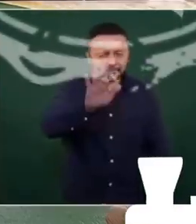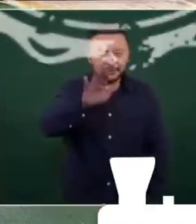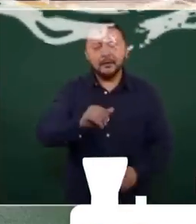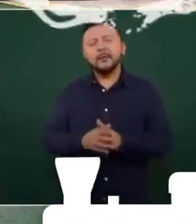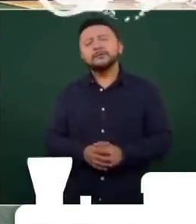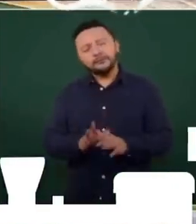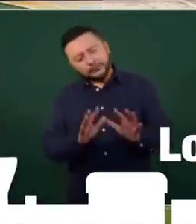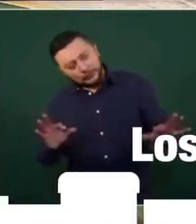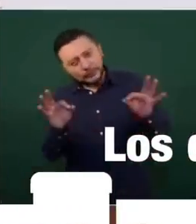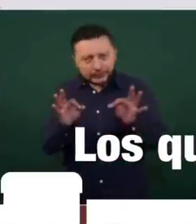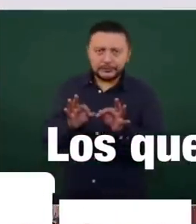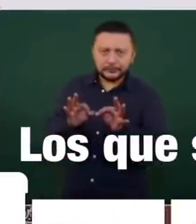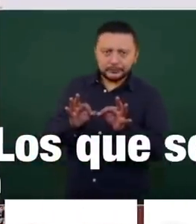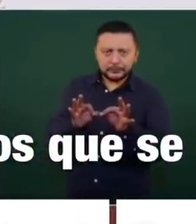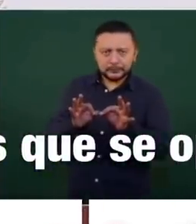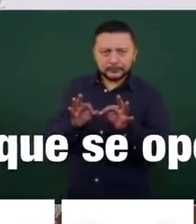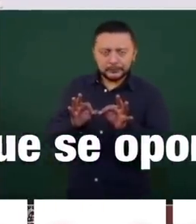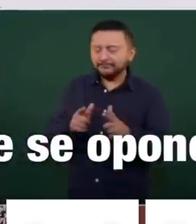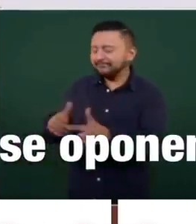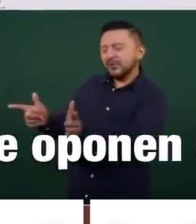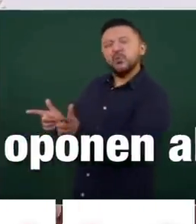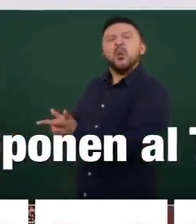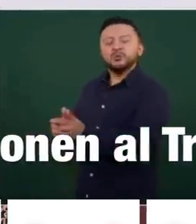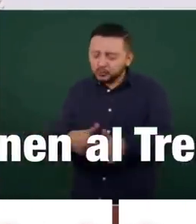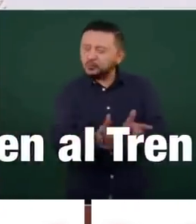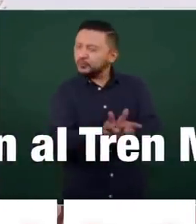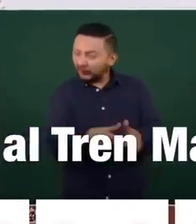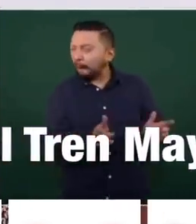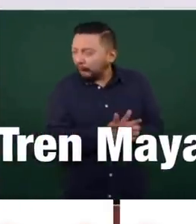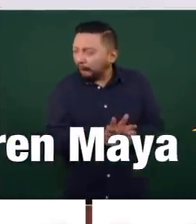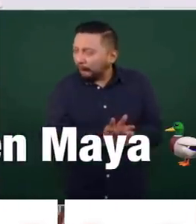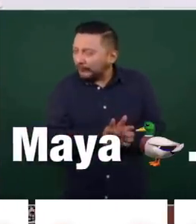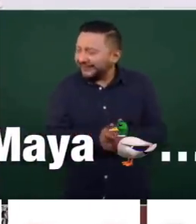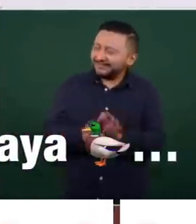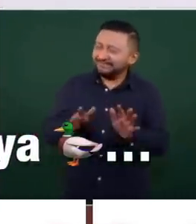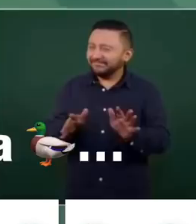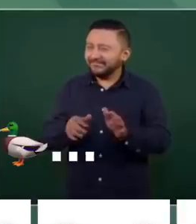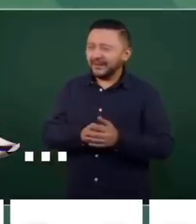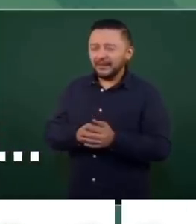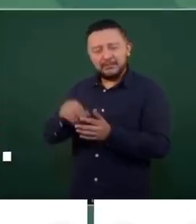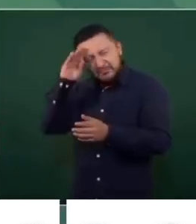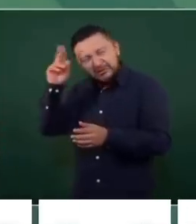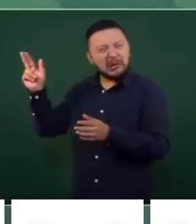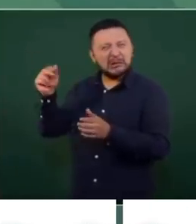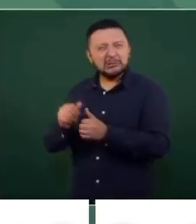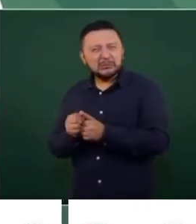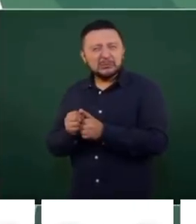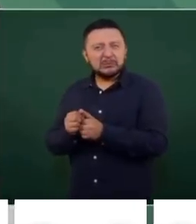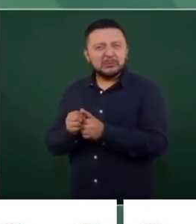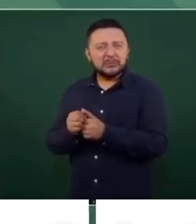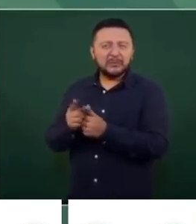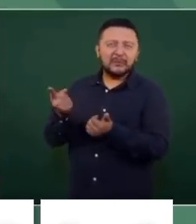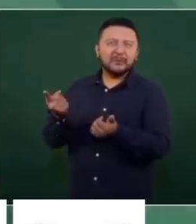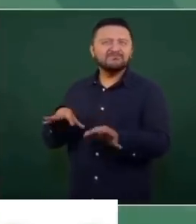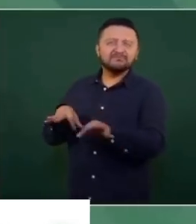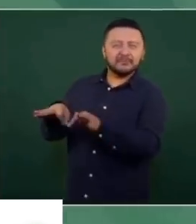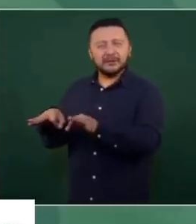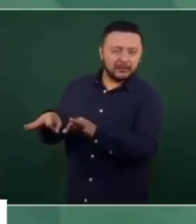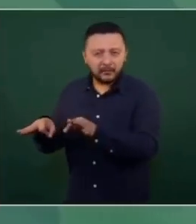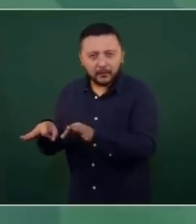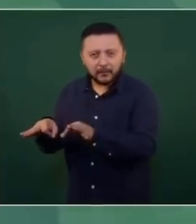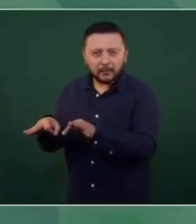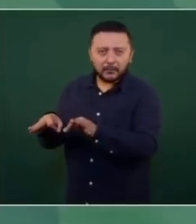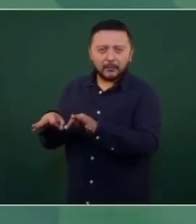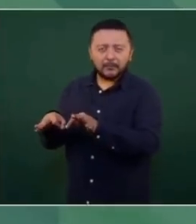más que nada son grupos que tienen que ver con una forma